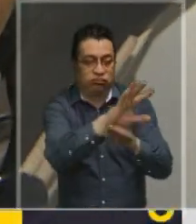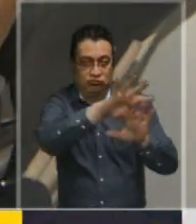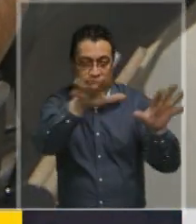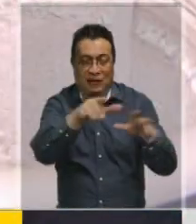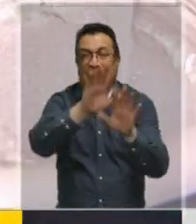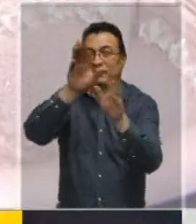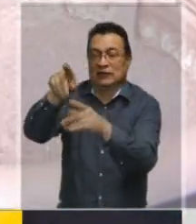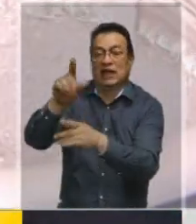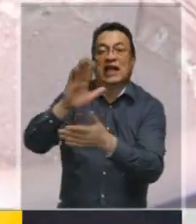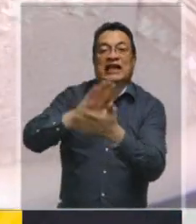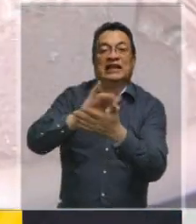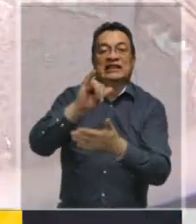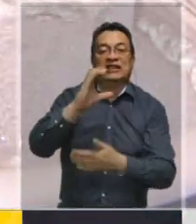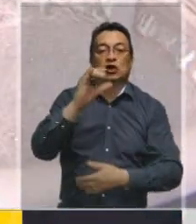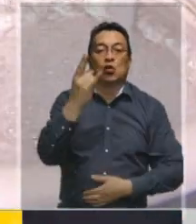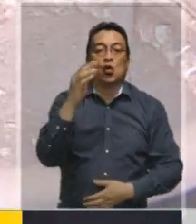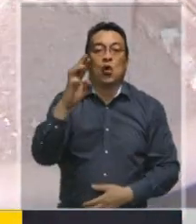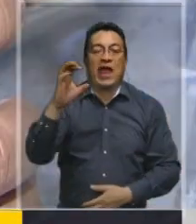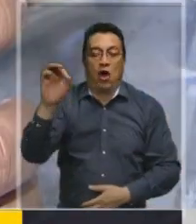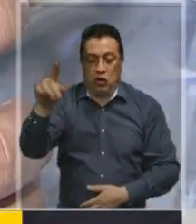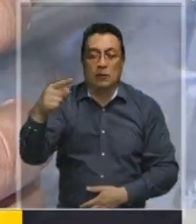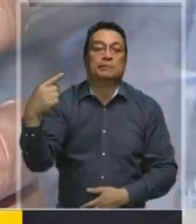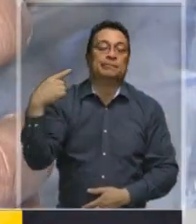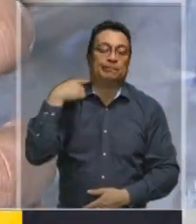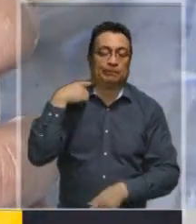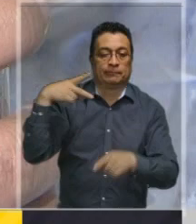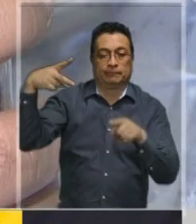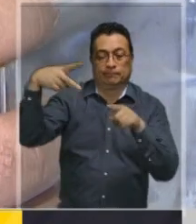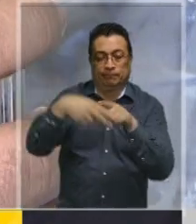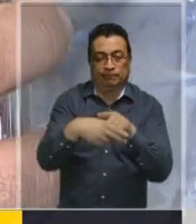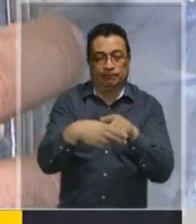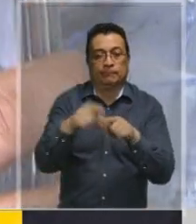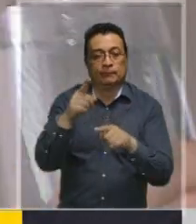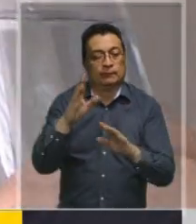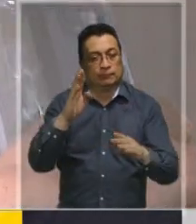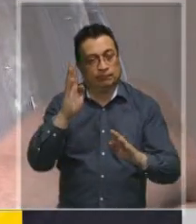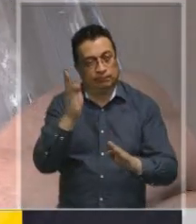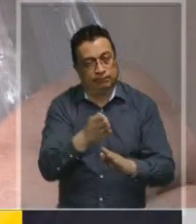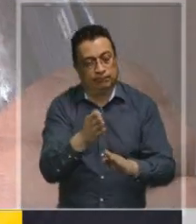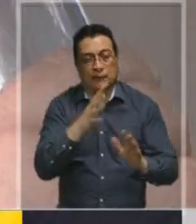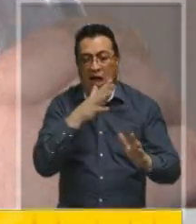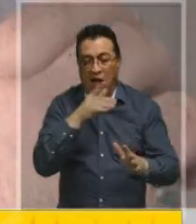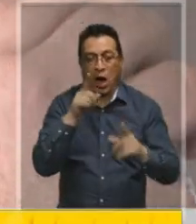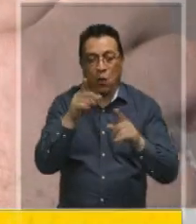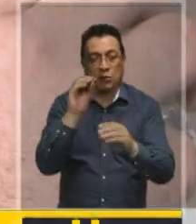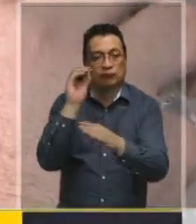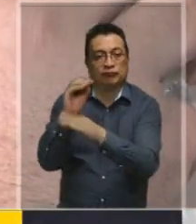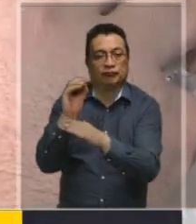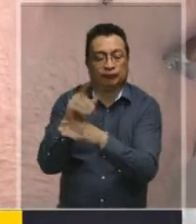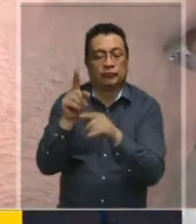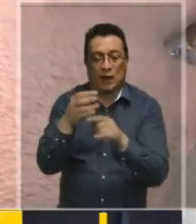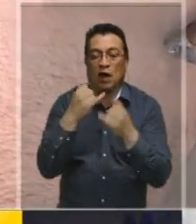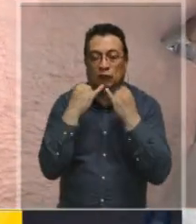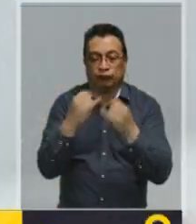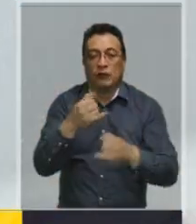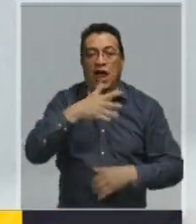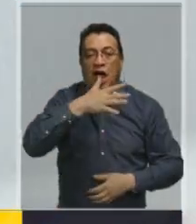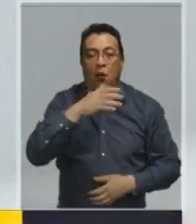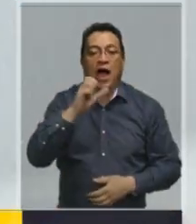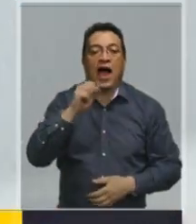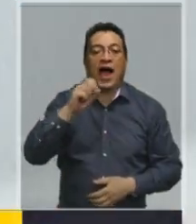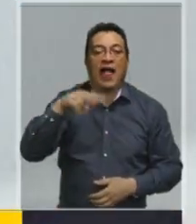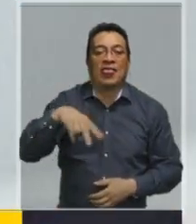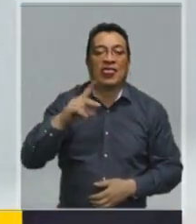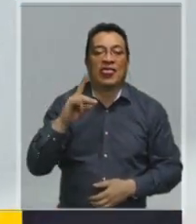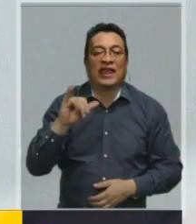de Chicureo, es el que se va a ver afectado por un corte parcial de lo que es el suministro de agua potable. Así lo informó Aguas Andinas hace